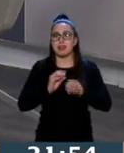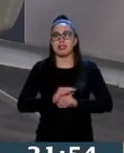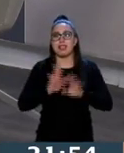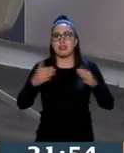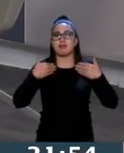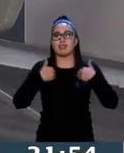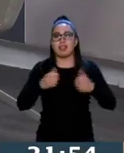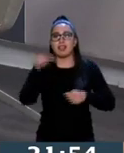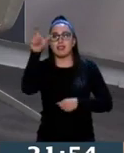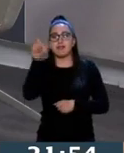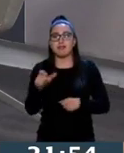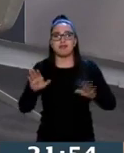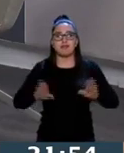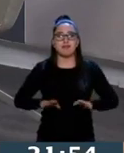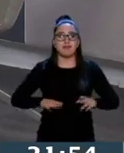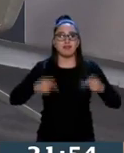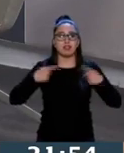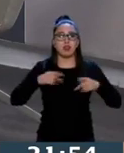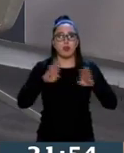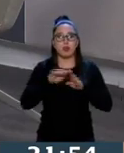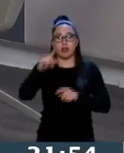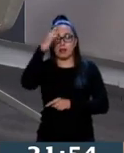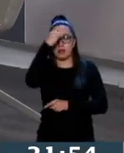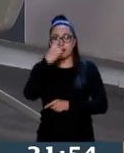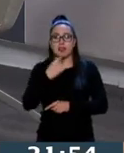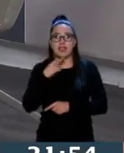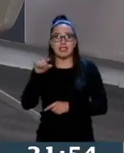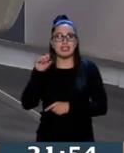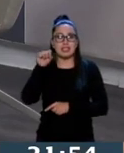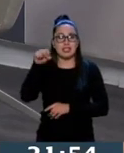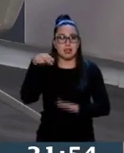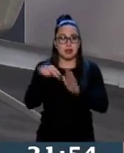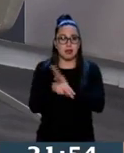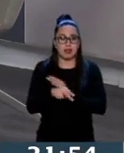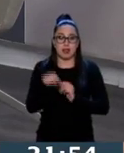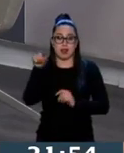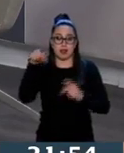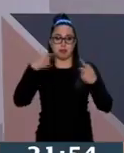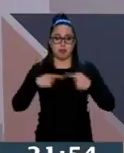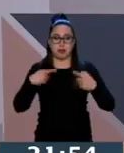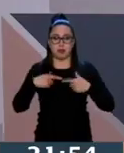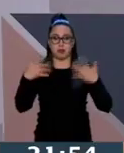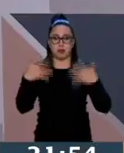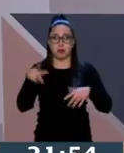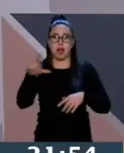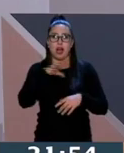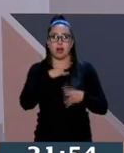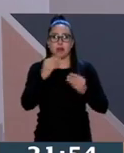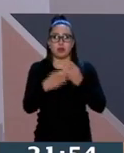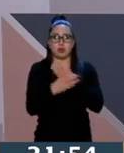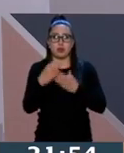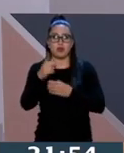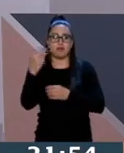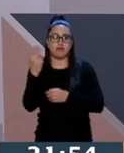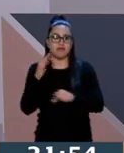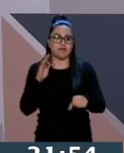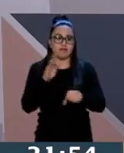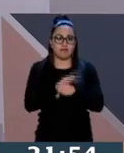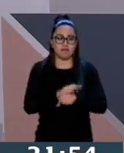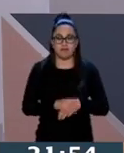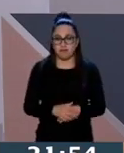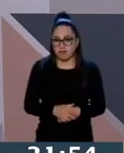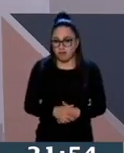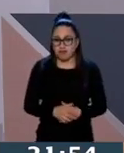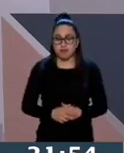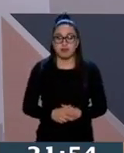luces, pero... Y nos dice qué intereses defiende, ¿no? Y nos dice también la agenda que él tiene, claro. ¿no? Claro. Sí, esto